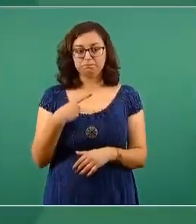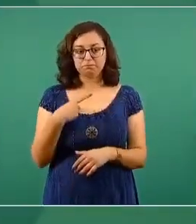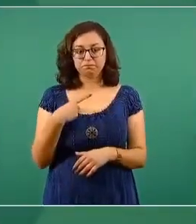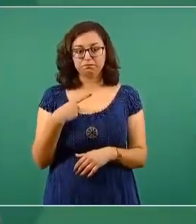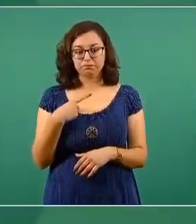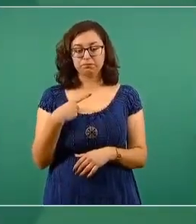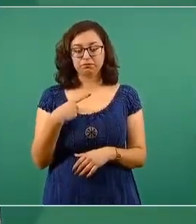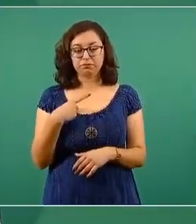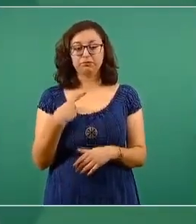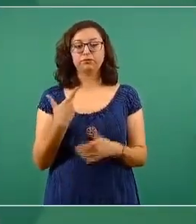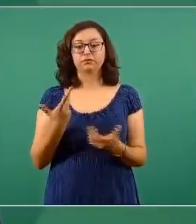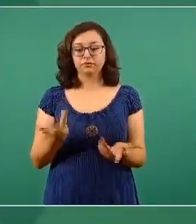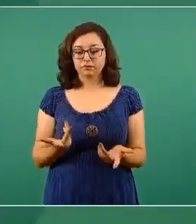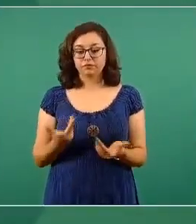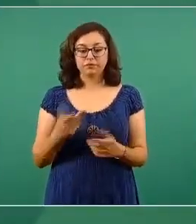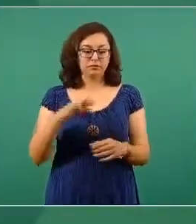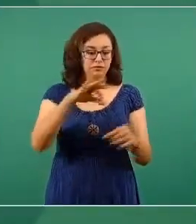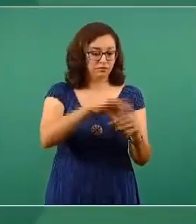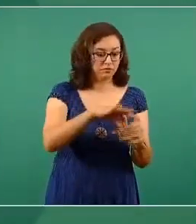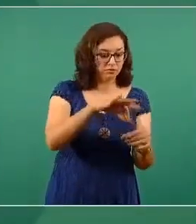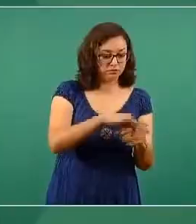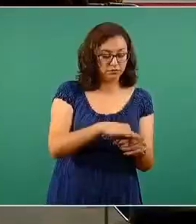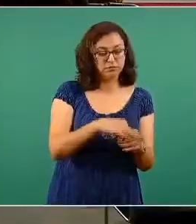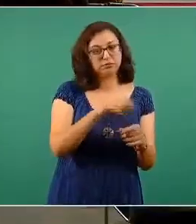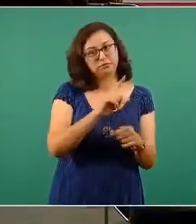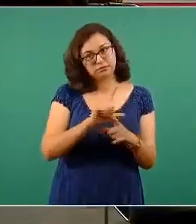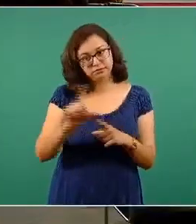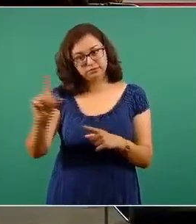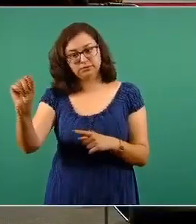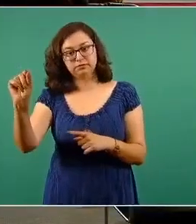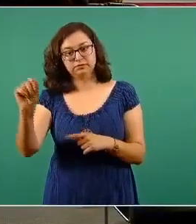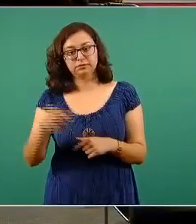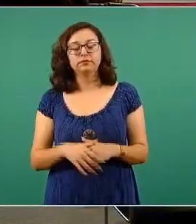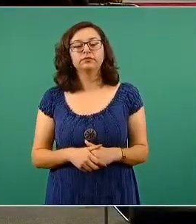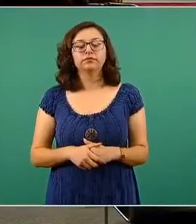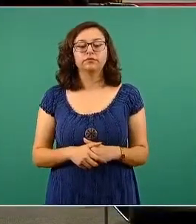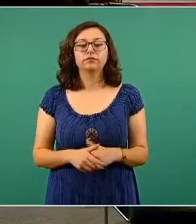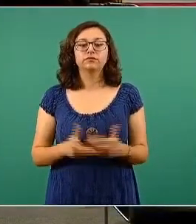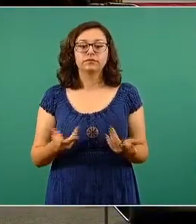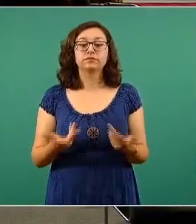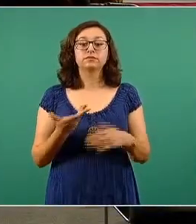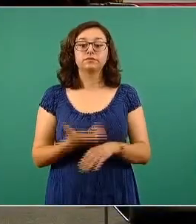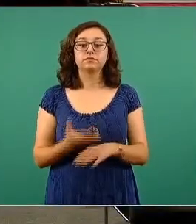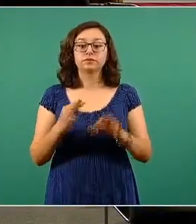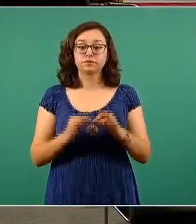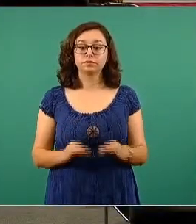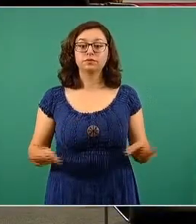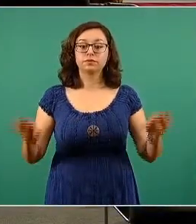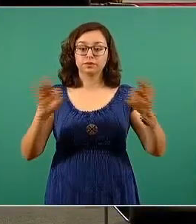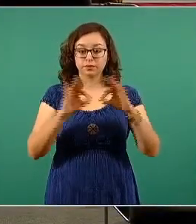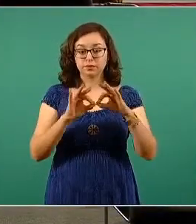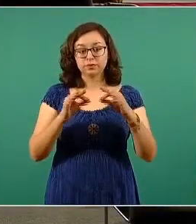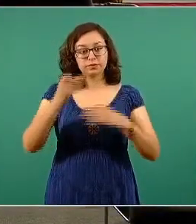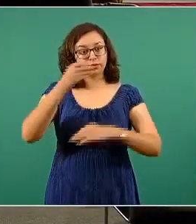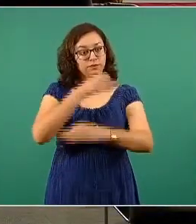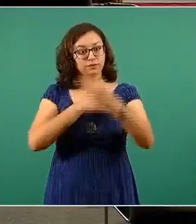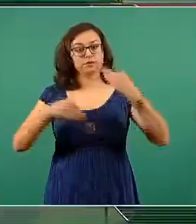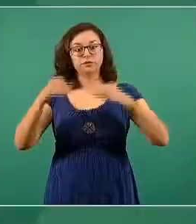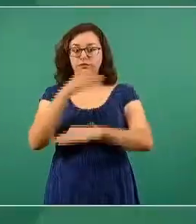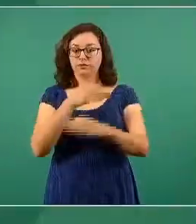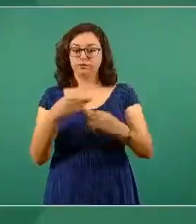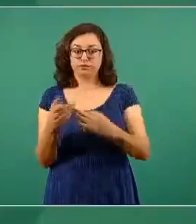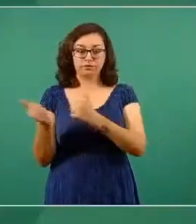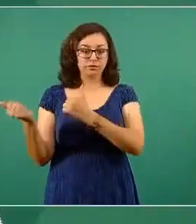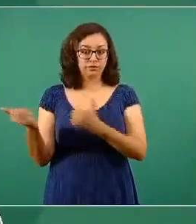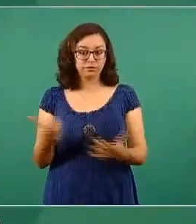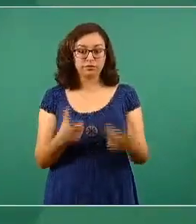votación, pasemos por el mismo y hasta que nos retiremos, ¿no? Muy importante, obviamente, el uso del cubrebocas en este tipo